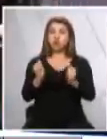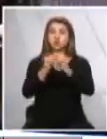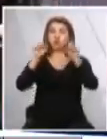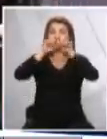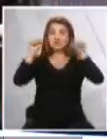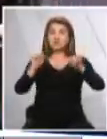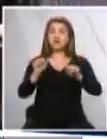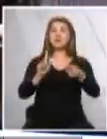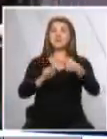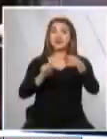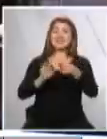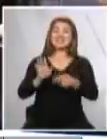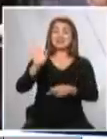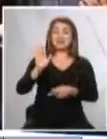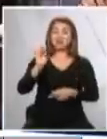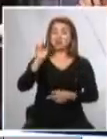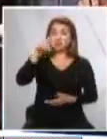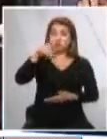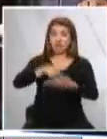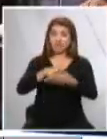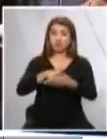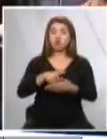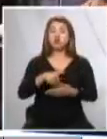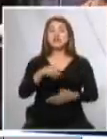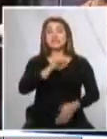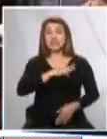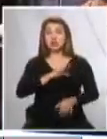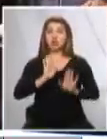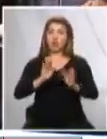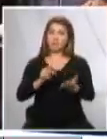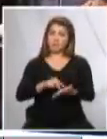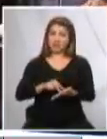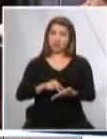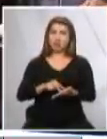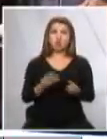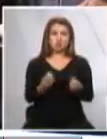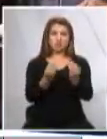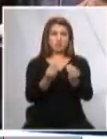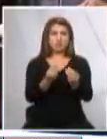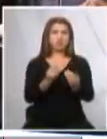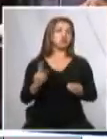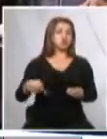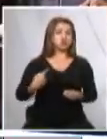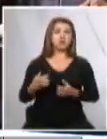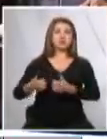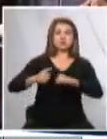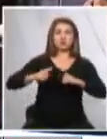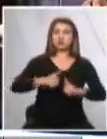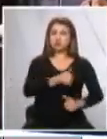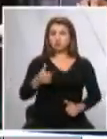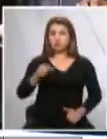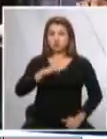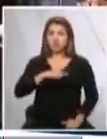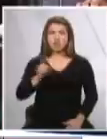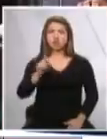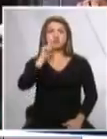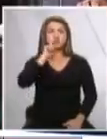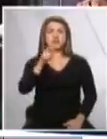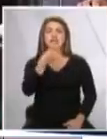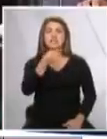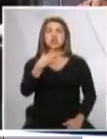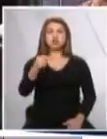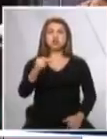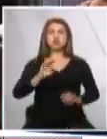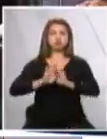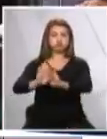sistema participativo, democrático, constitucional. Los chilenos esperan. Sin duda alguna, y lo vamos a hacer todo, porque esto es parte del desafío de todos los chilenos. No hay que negarse a